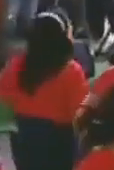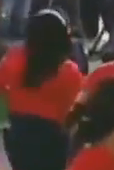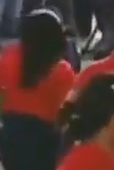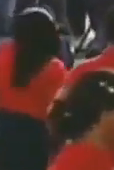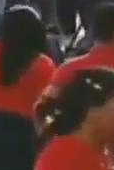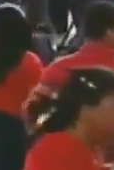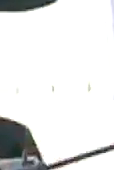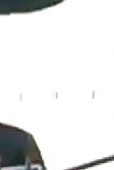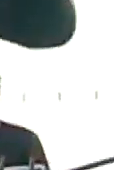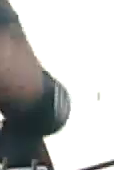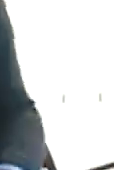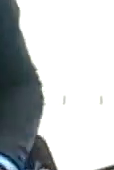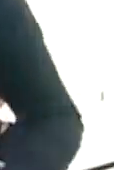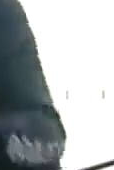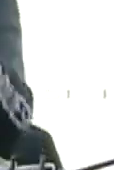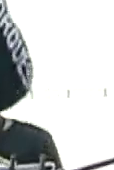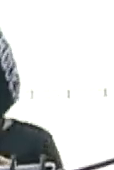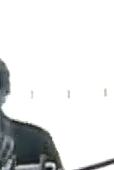de